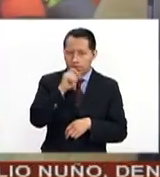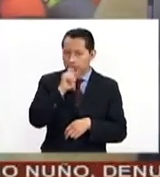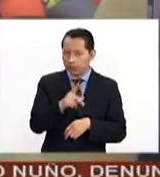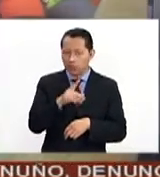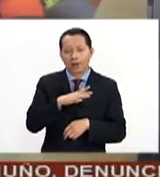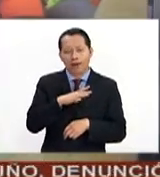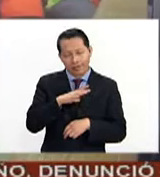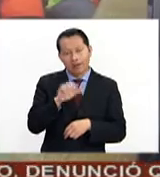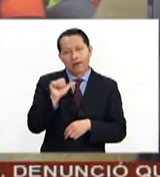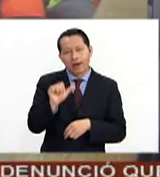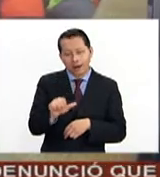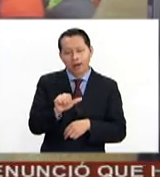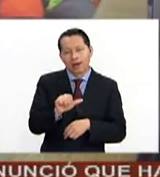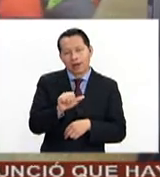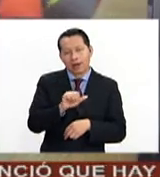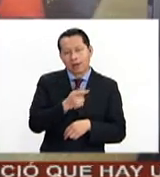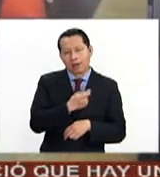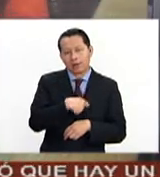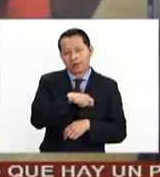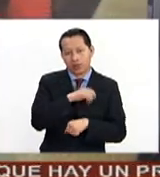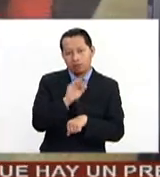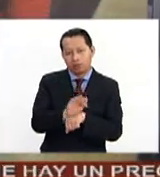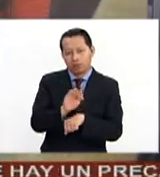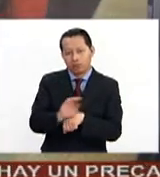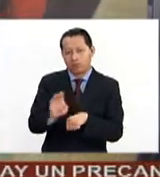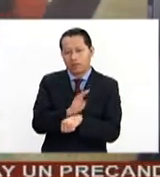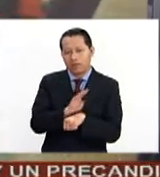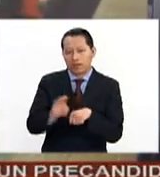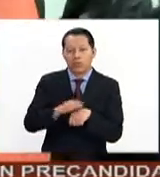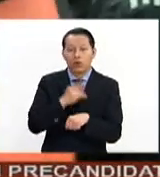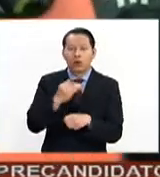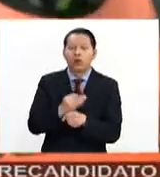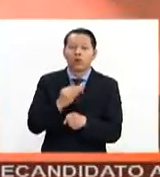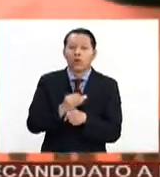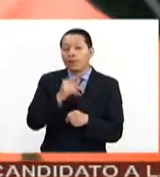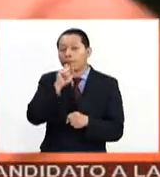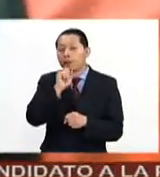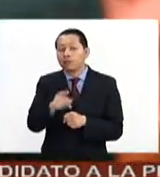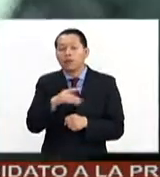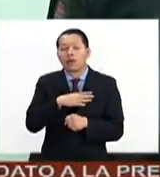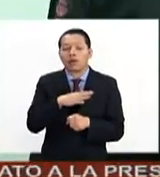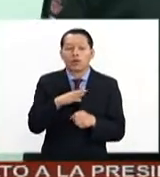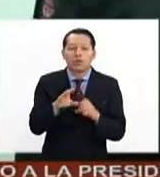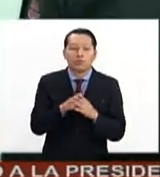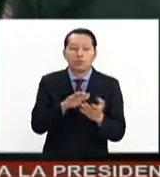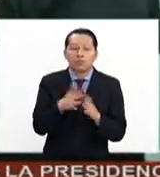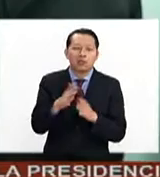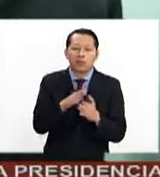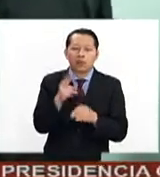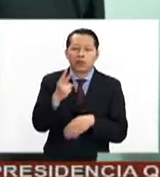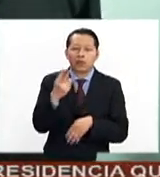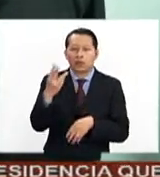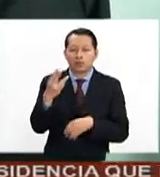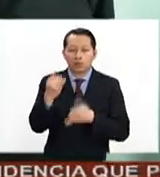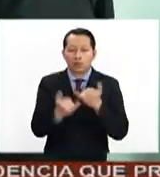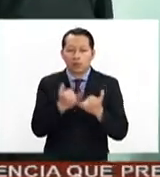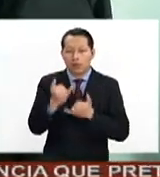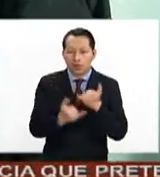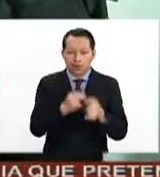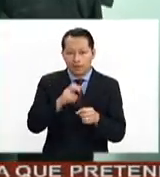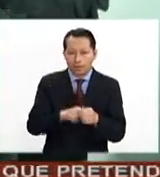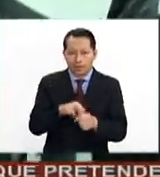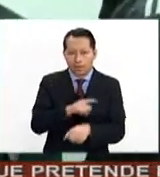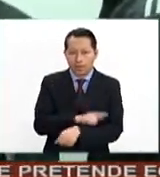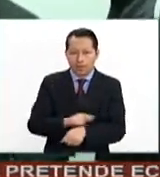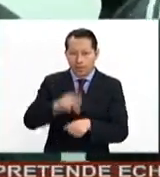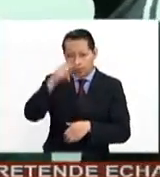a los españoles les ha ayudado y ha beneficiado, porque en este momento justo hay aproximadamente 2 o 3 jugadores en la Liga